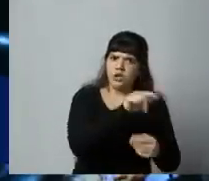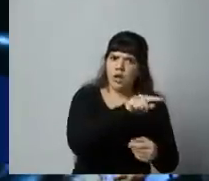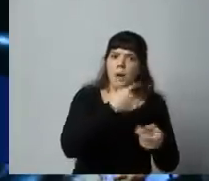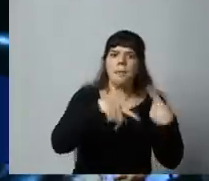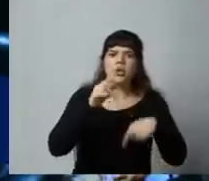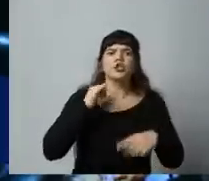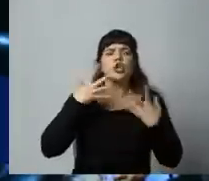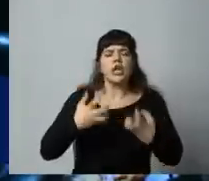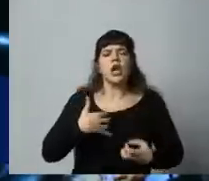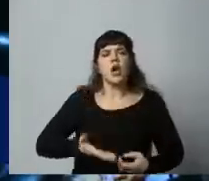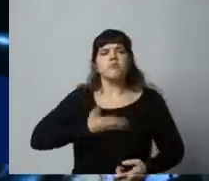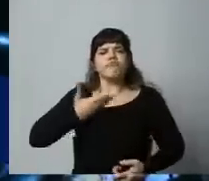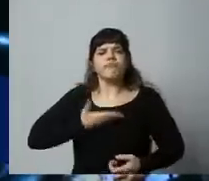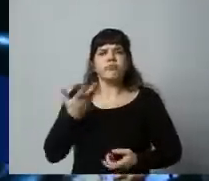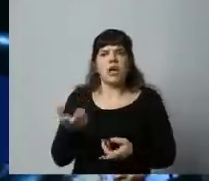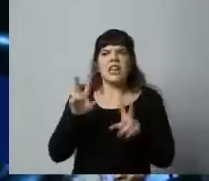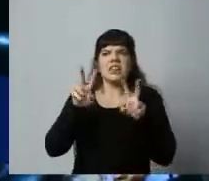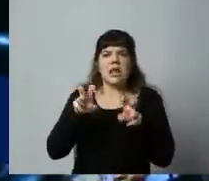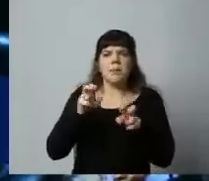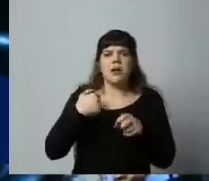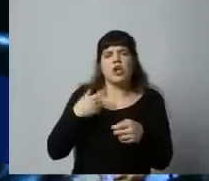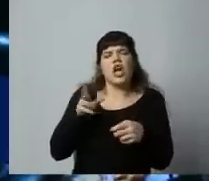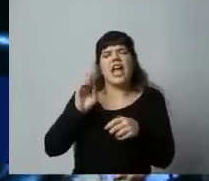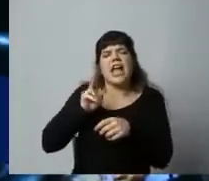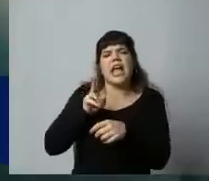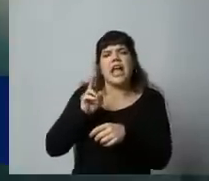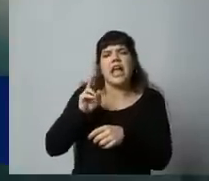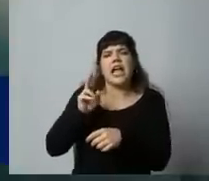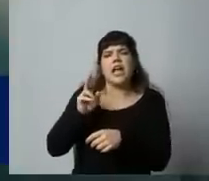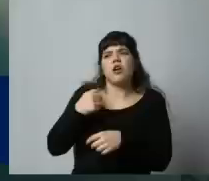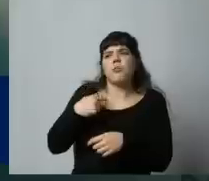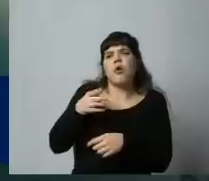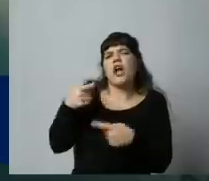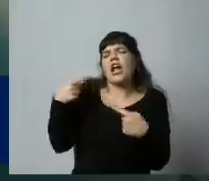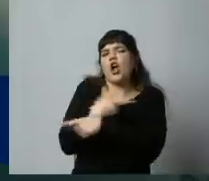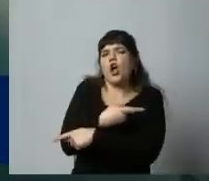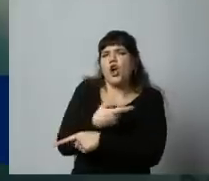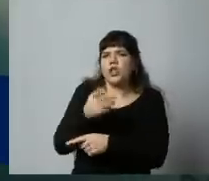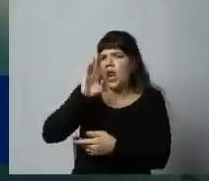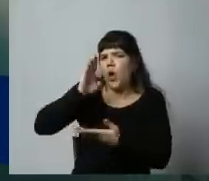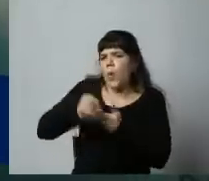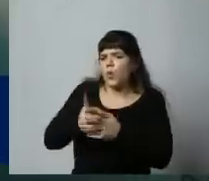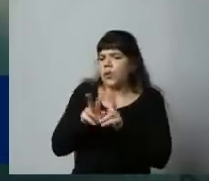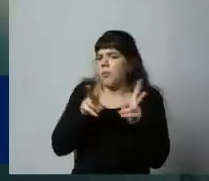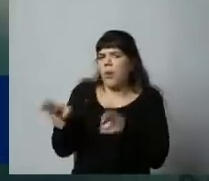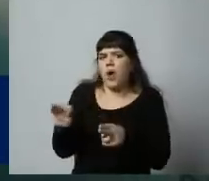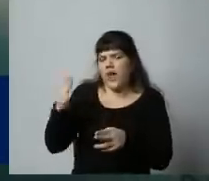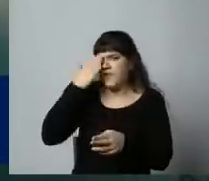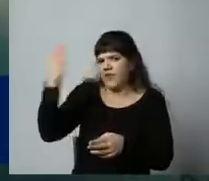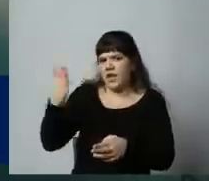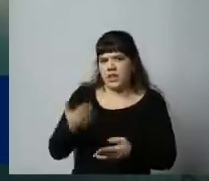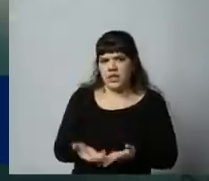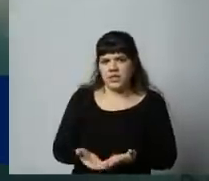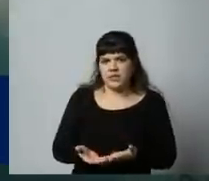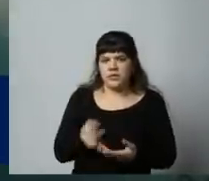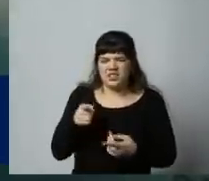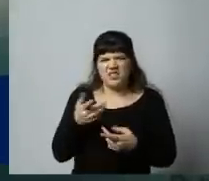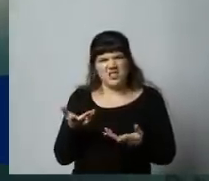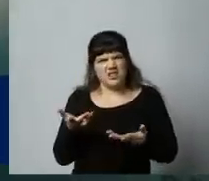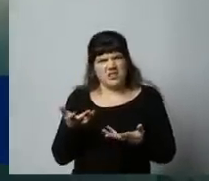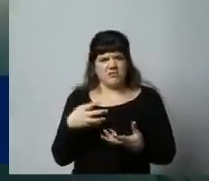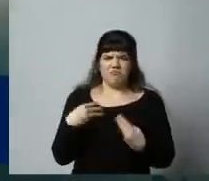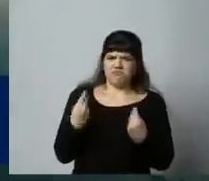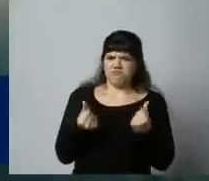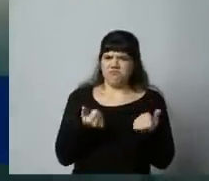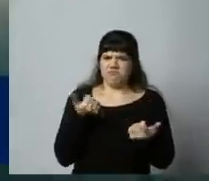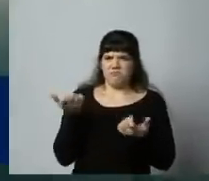manifestar el rechazo de la política de gobierno de El del último periodo del frente amplio no lo cual generó escosor